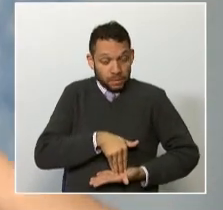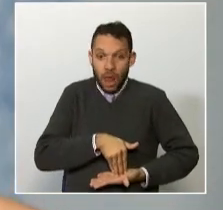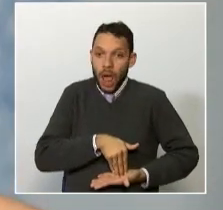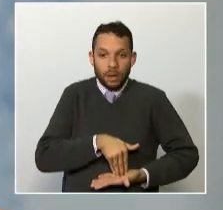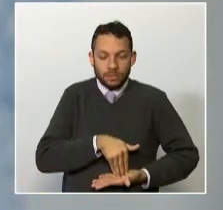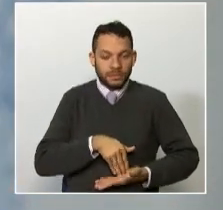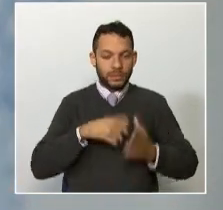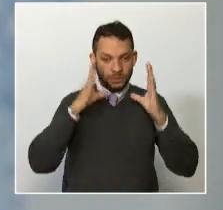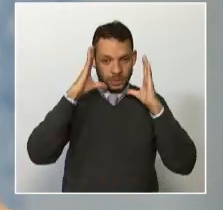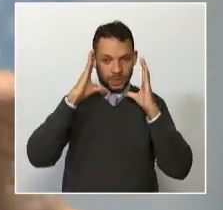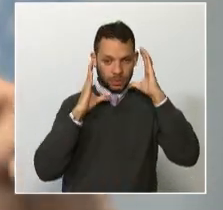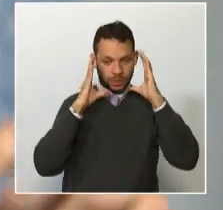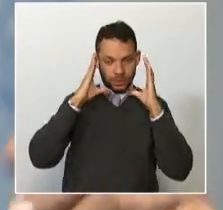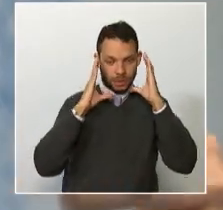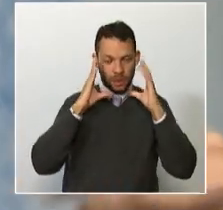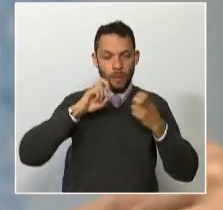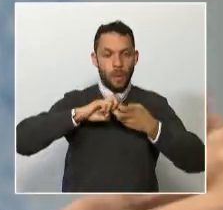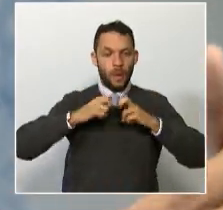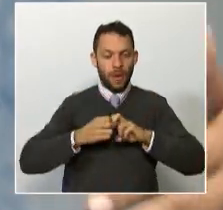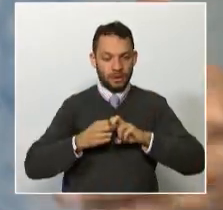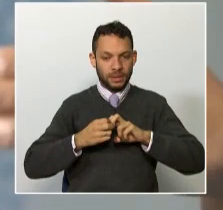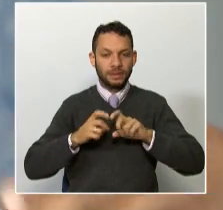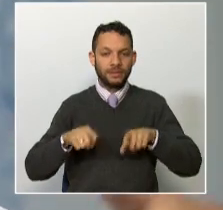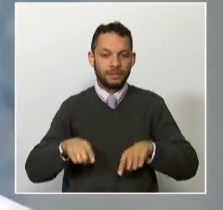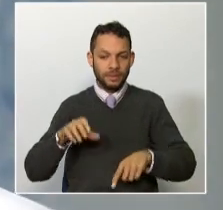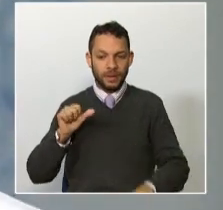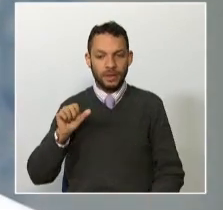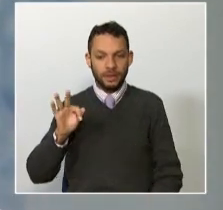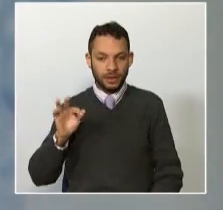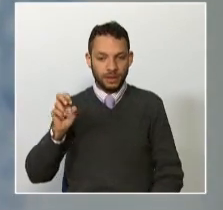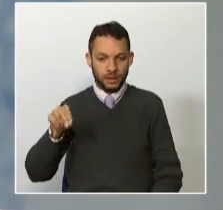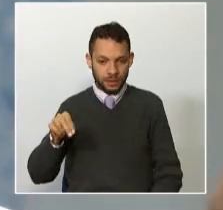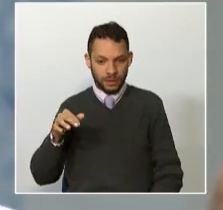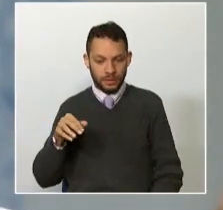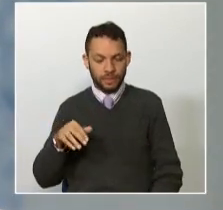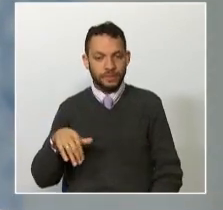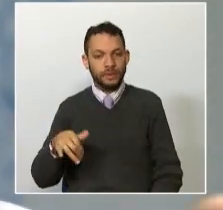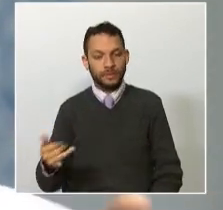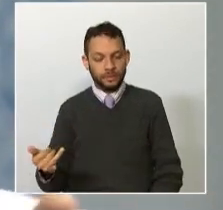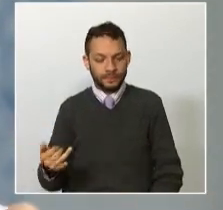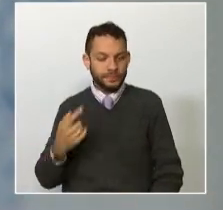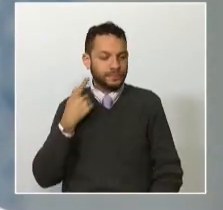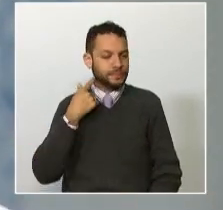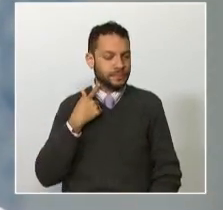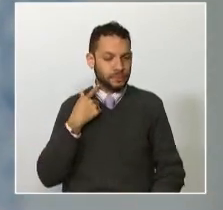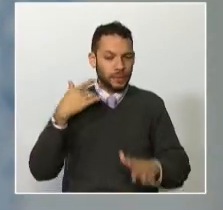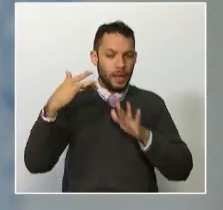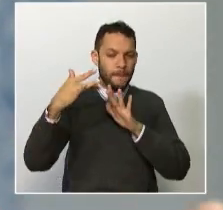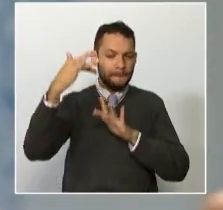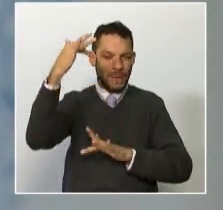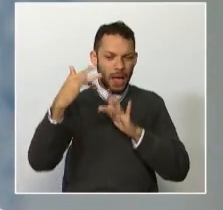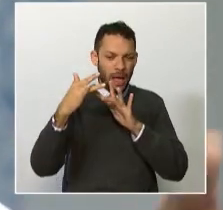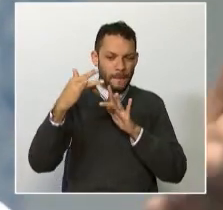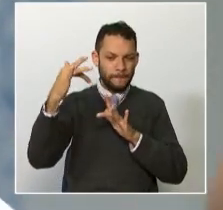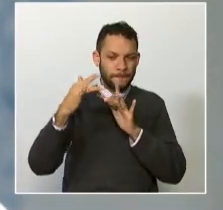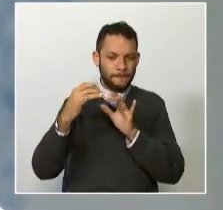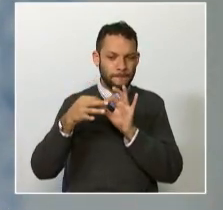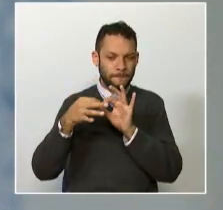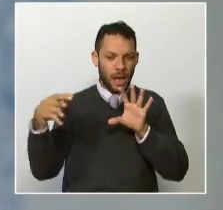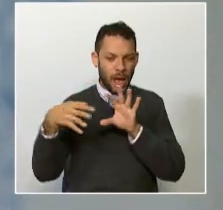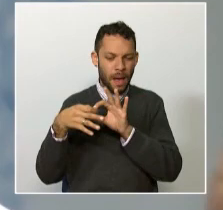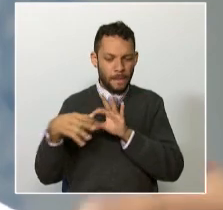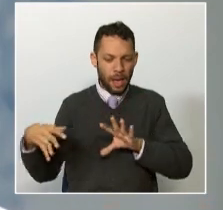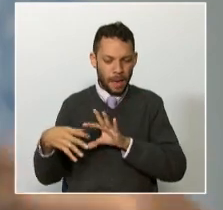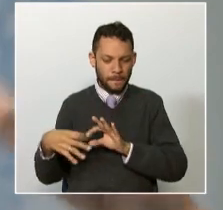parte craneal y en su parte de ATM, ha conllevado a que esa cadena descendente muscular se vea afectada y por eso